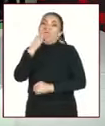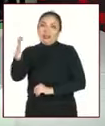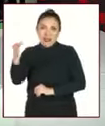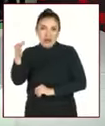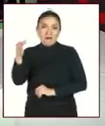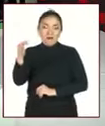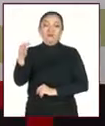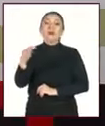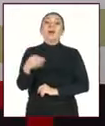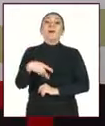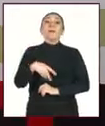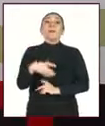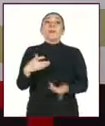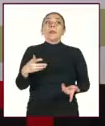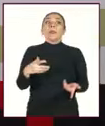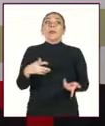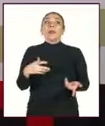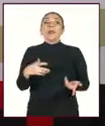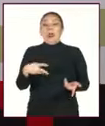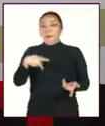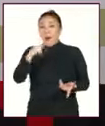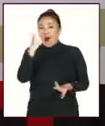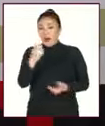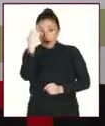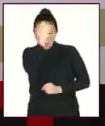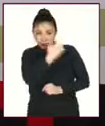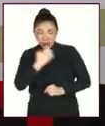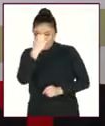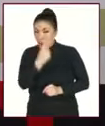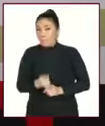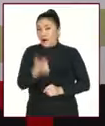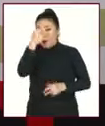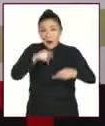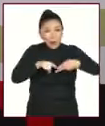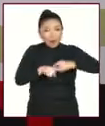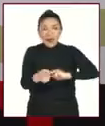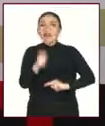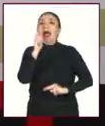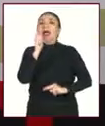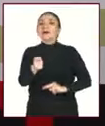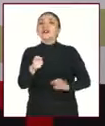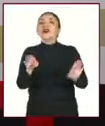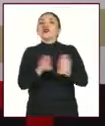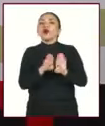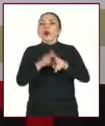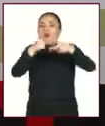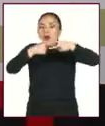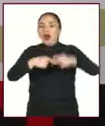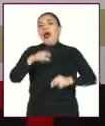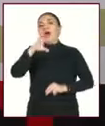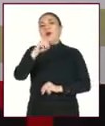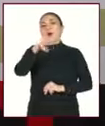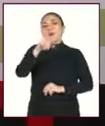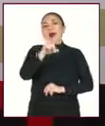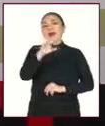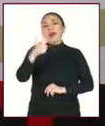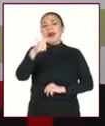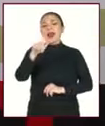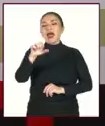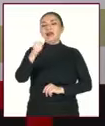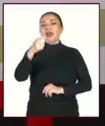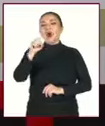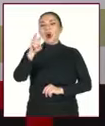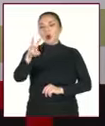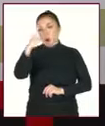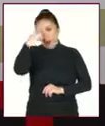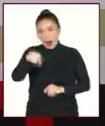cuanto a eso, la valoración inicial es una escala de coma de Glasgow que nos va a decir si el